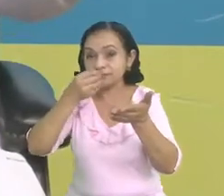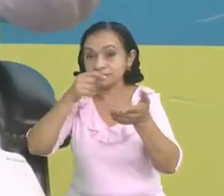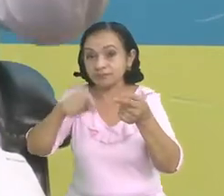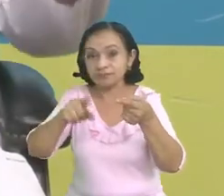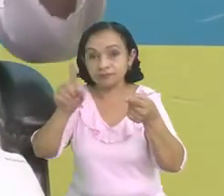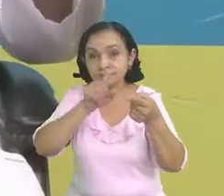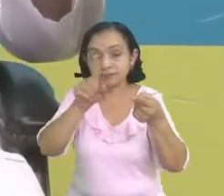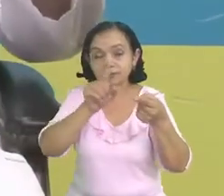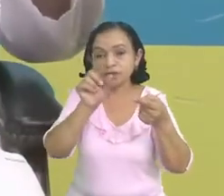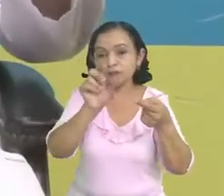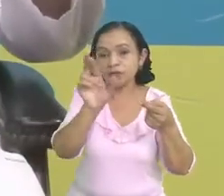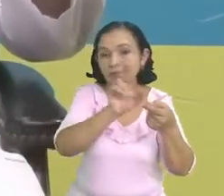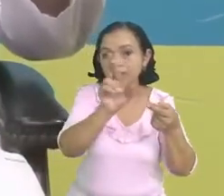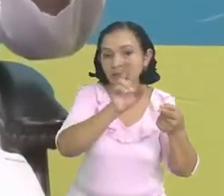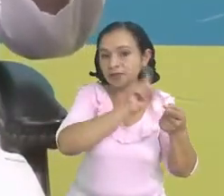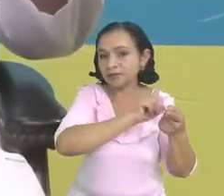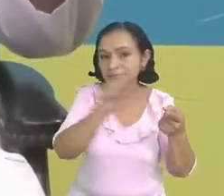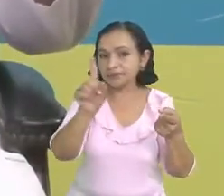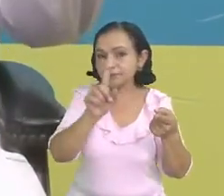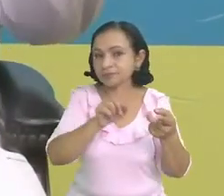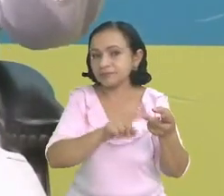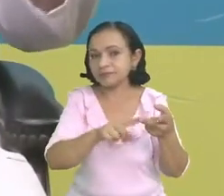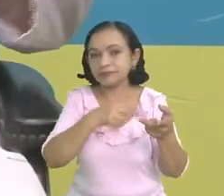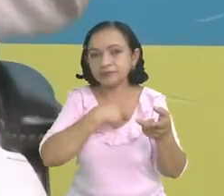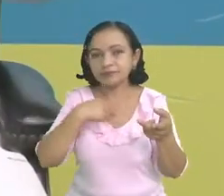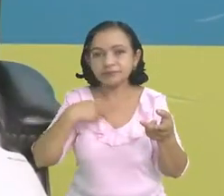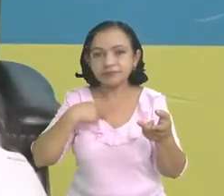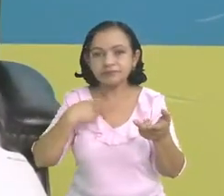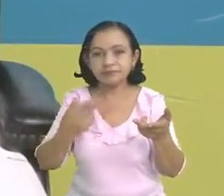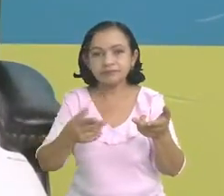no como frijoles, ¿de acuerdo? ¿Qué hacemos